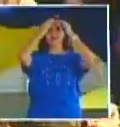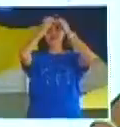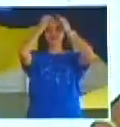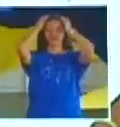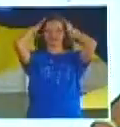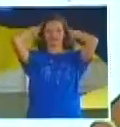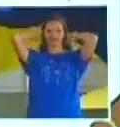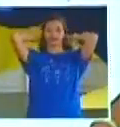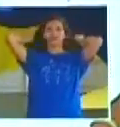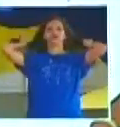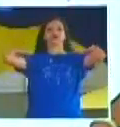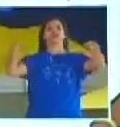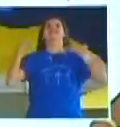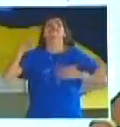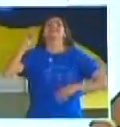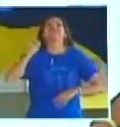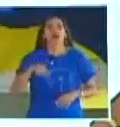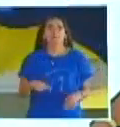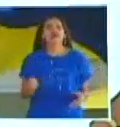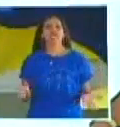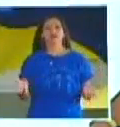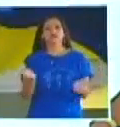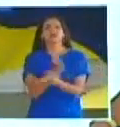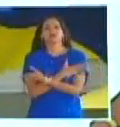Y también mi reconocimiento